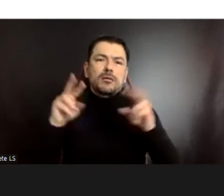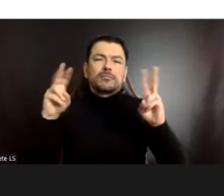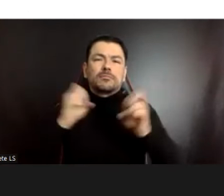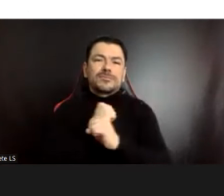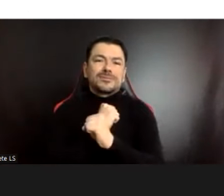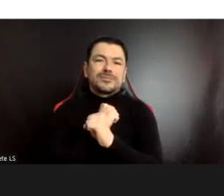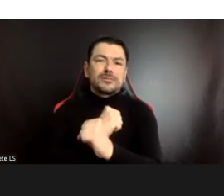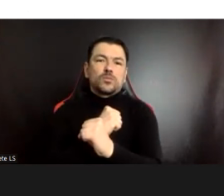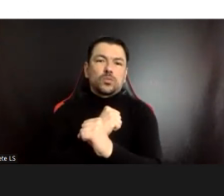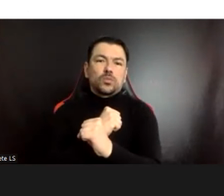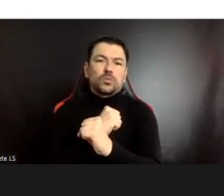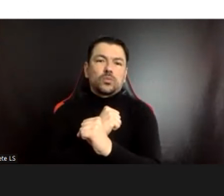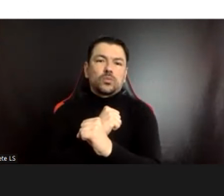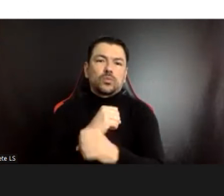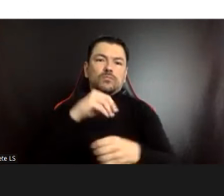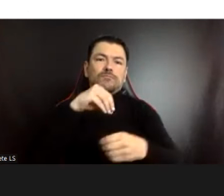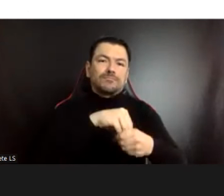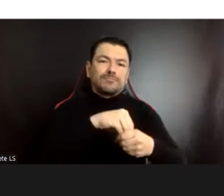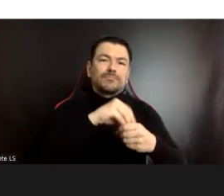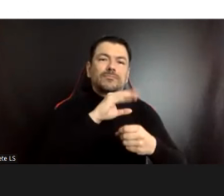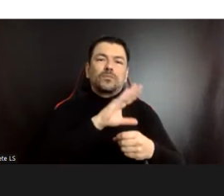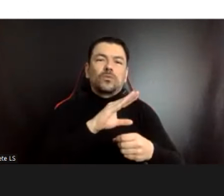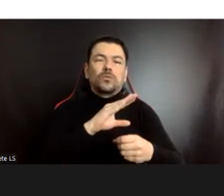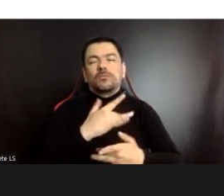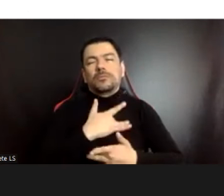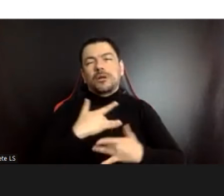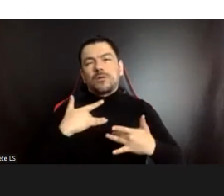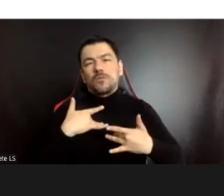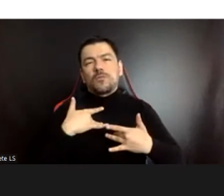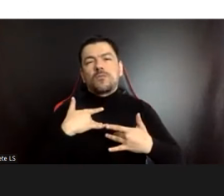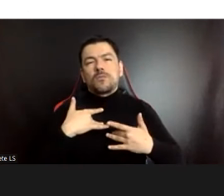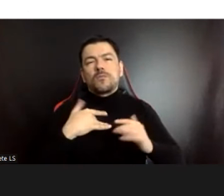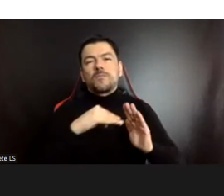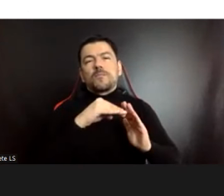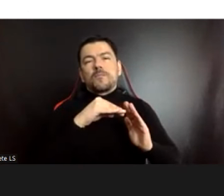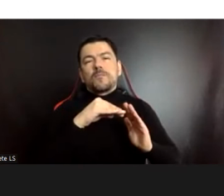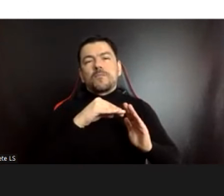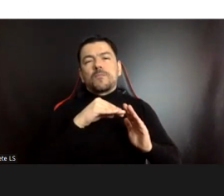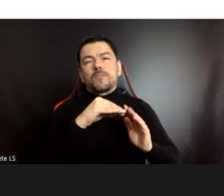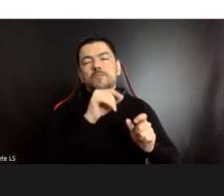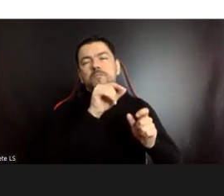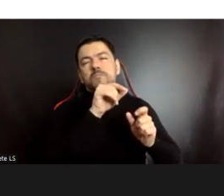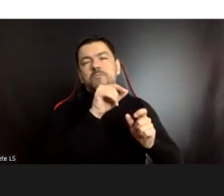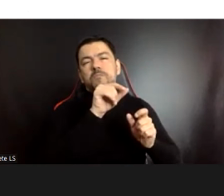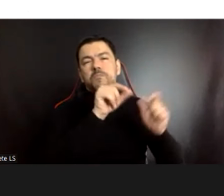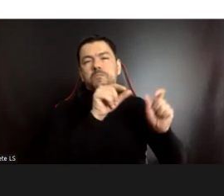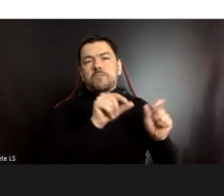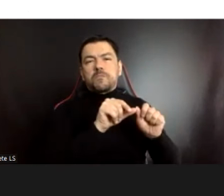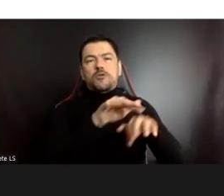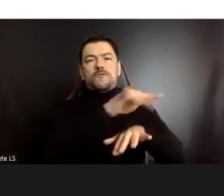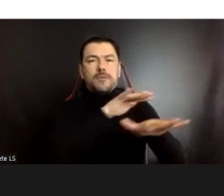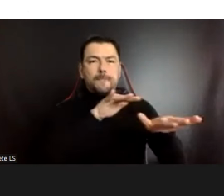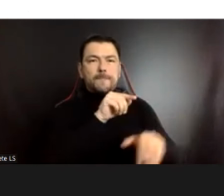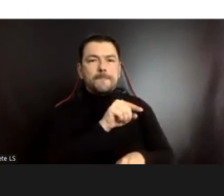Escuela Bumpers de Salud Pública, de Ingeniería y Salud Pública. Dando todos esos títulos. De hecho, yo